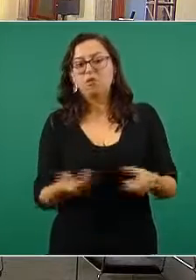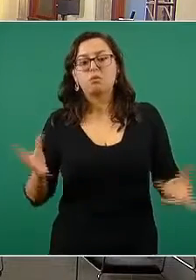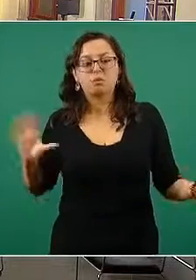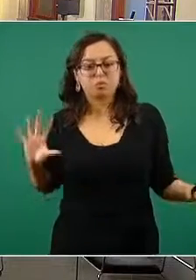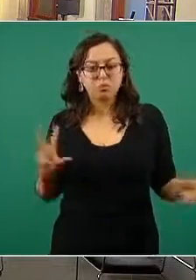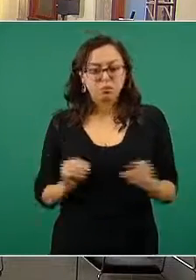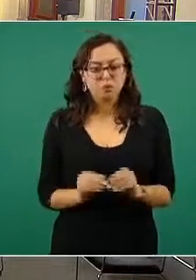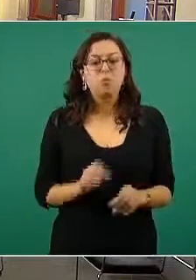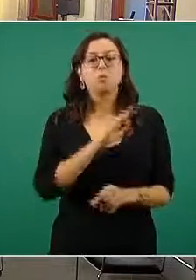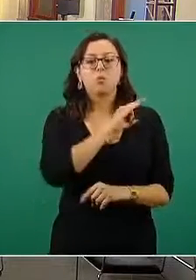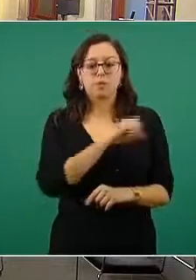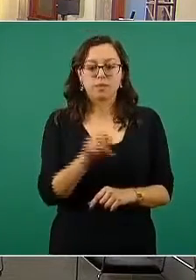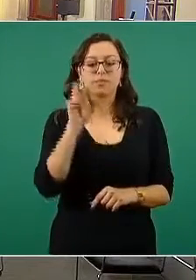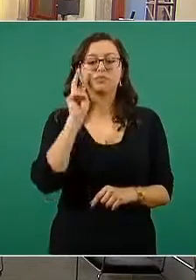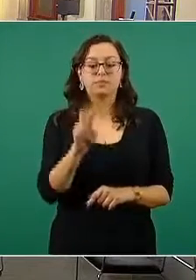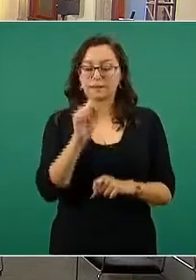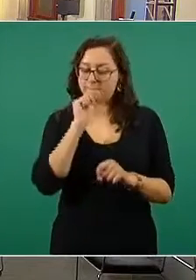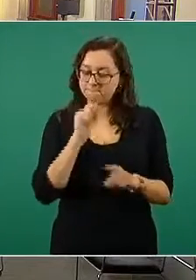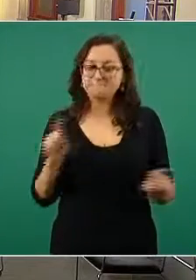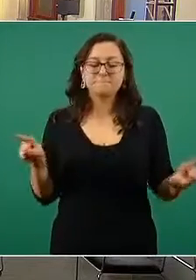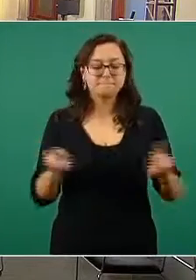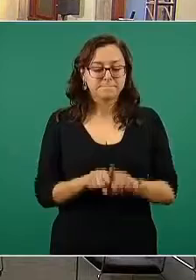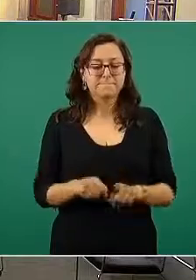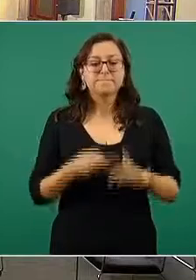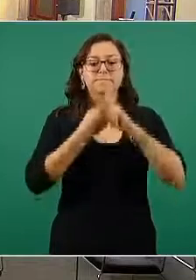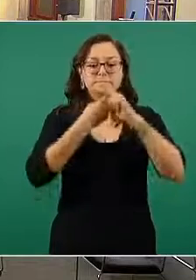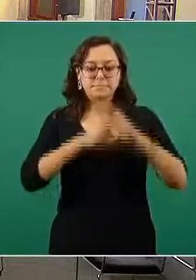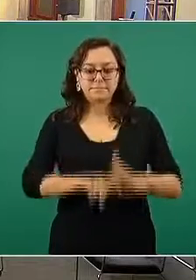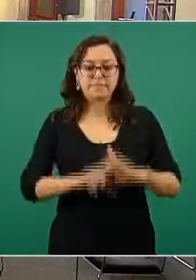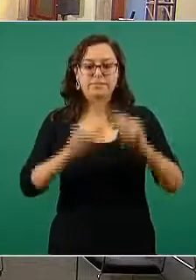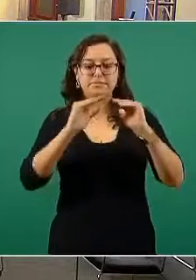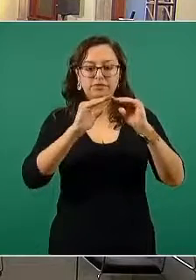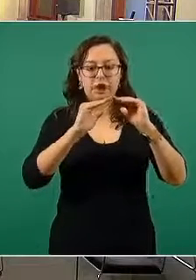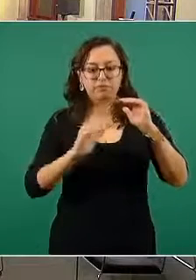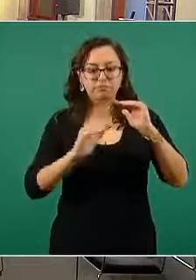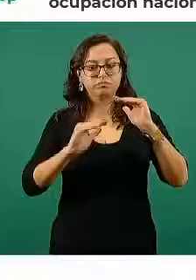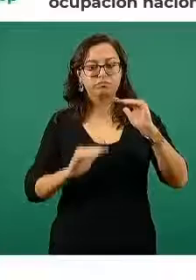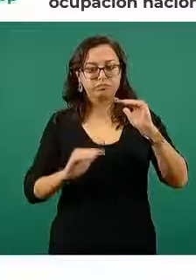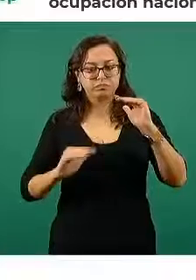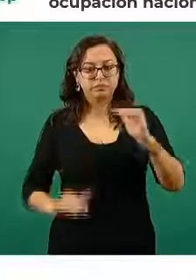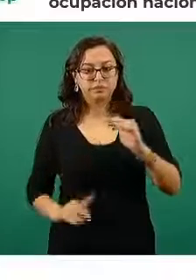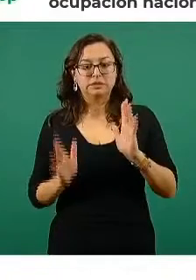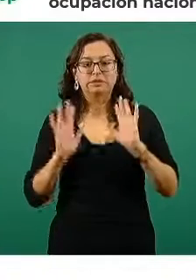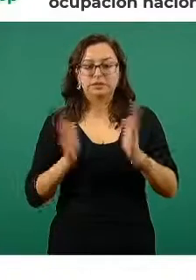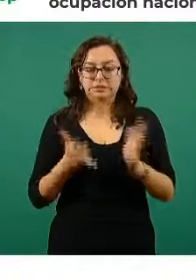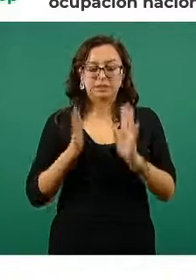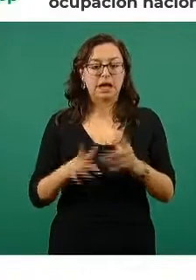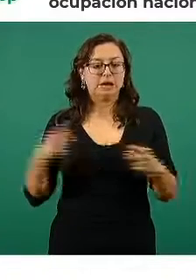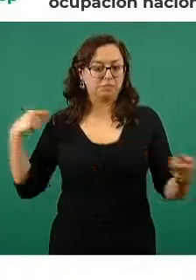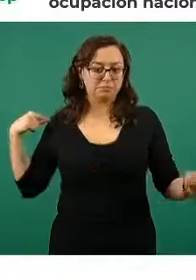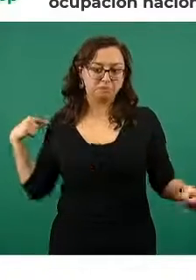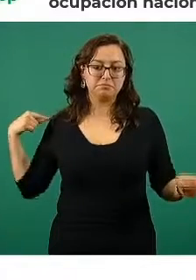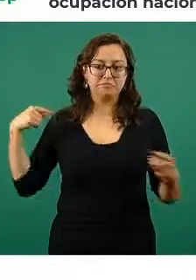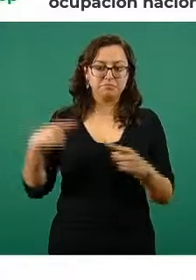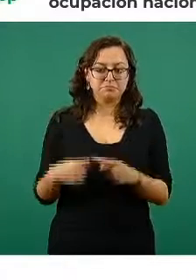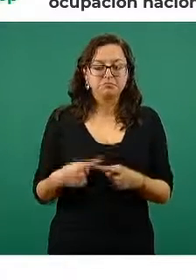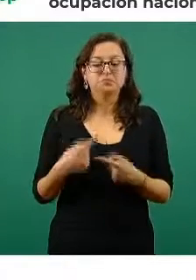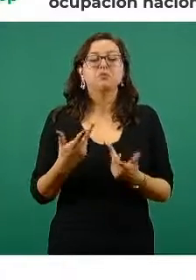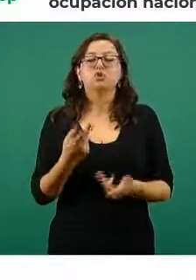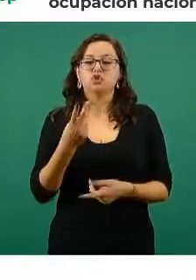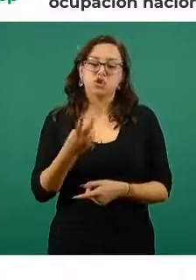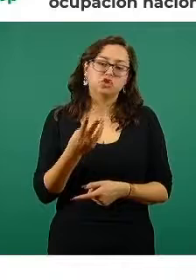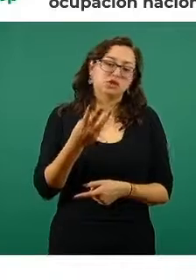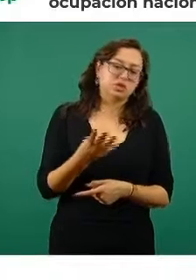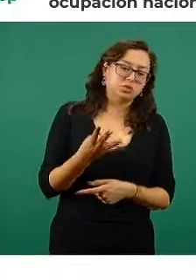cómo continúa este descenso que hemos tenido en las últimas semanas ya en relación a esta